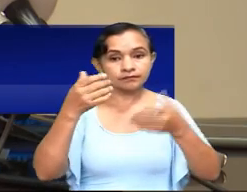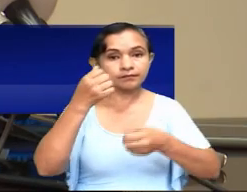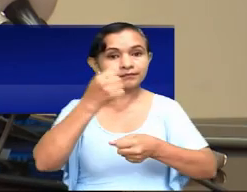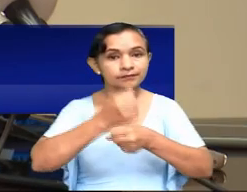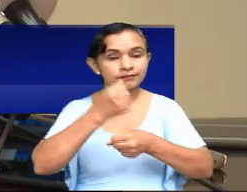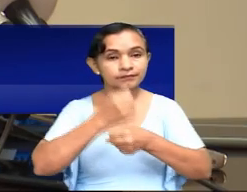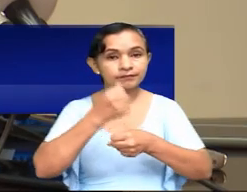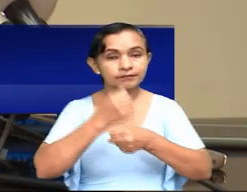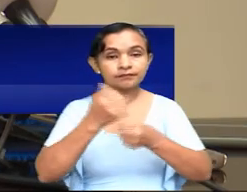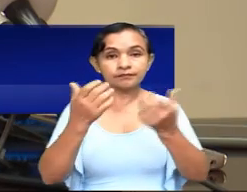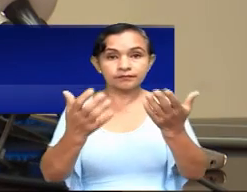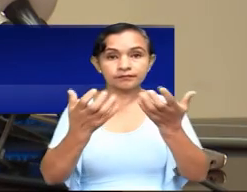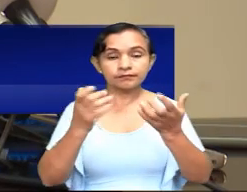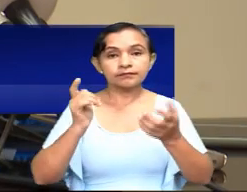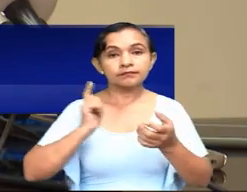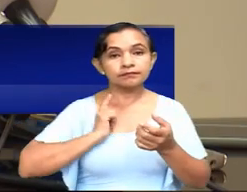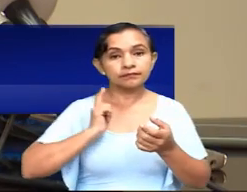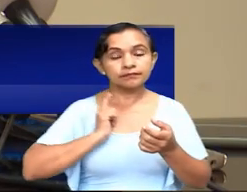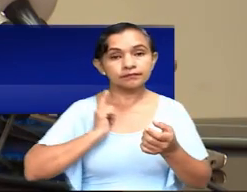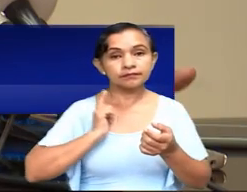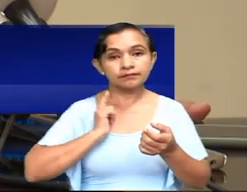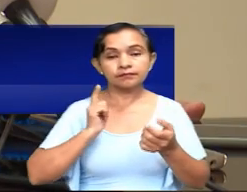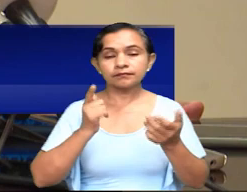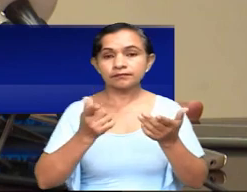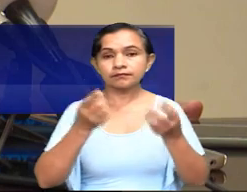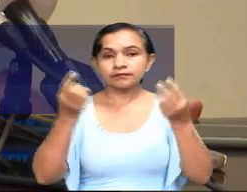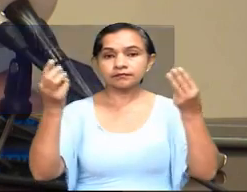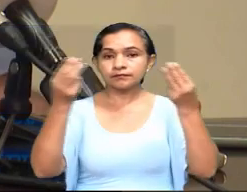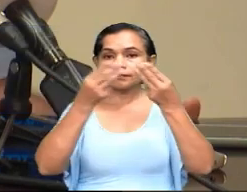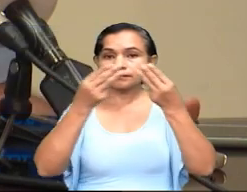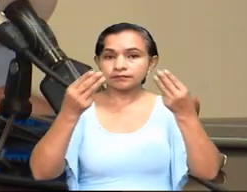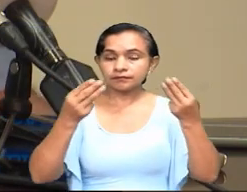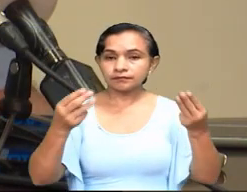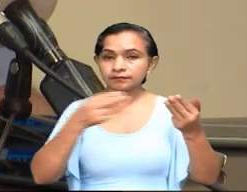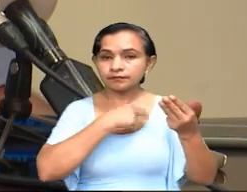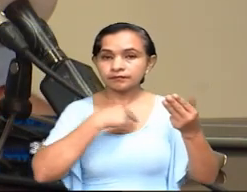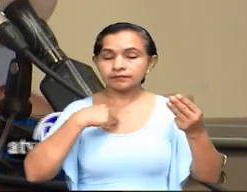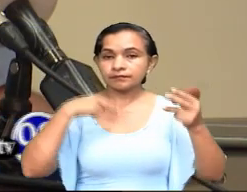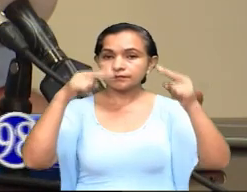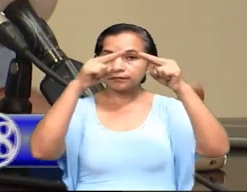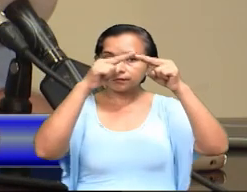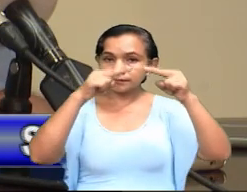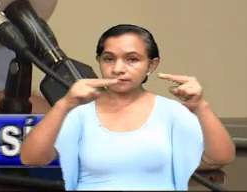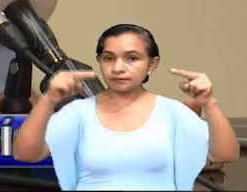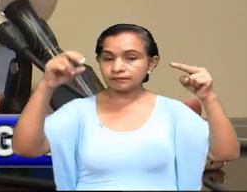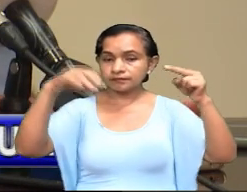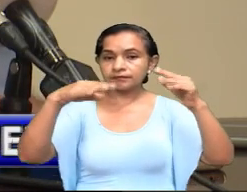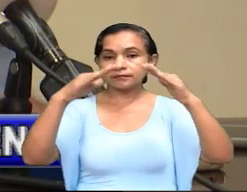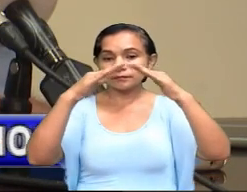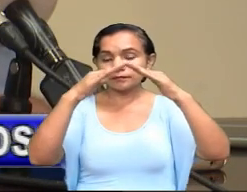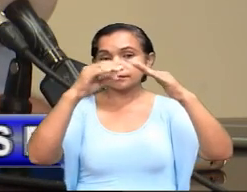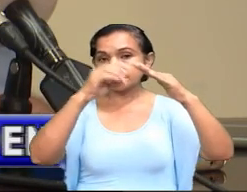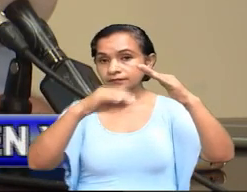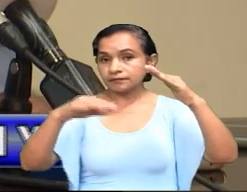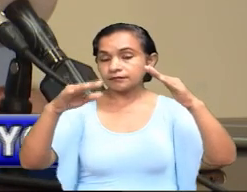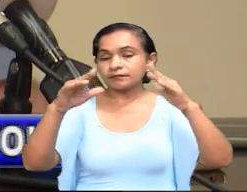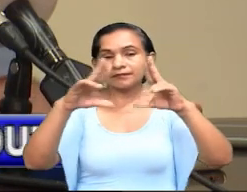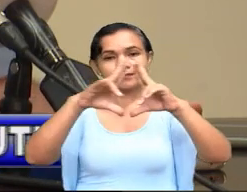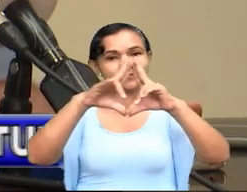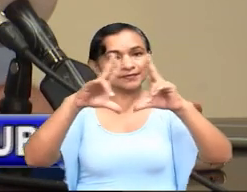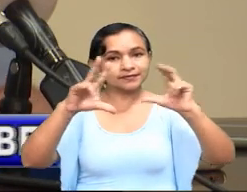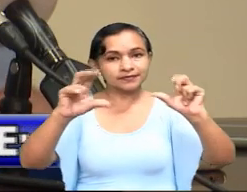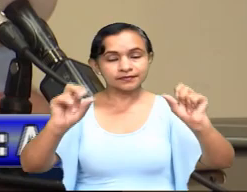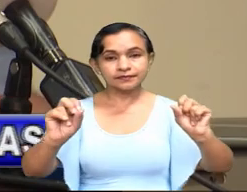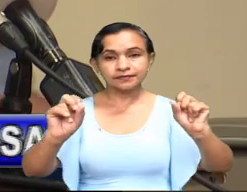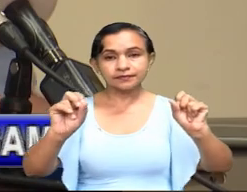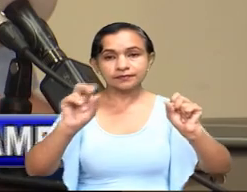obra, llevamos también en materiales para electrificar, para terminar de electrificar nuestro país